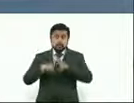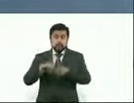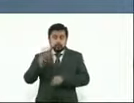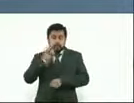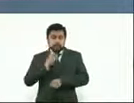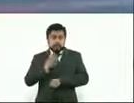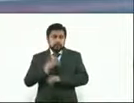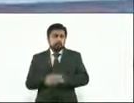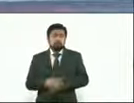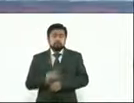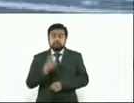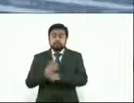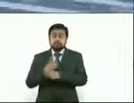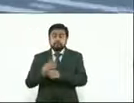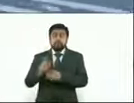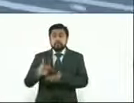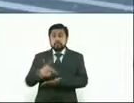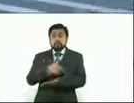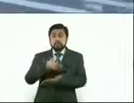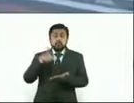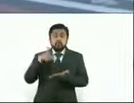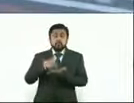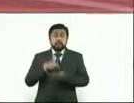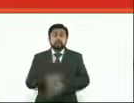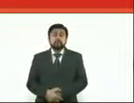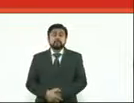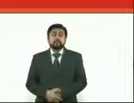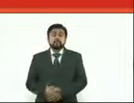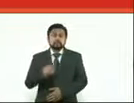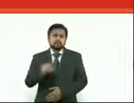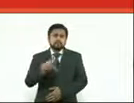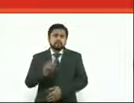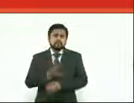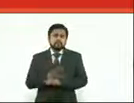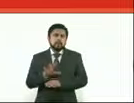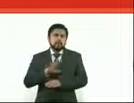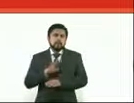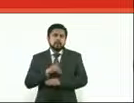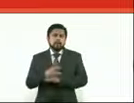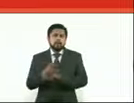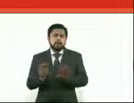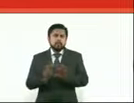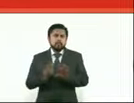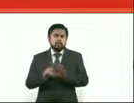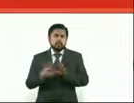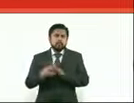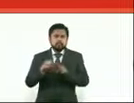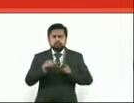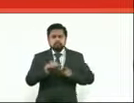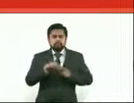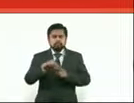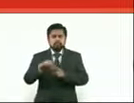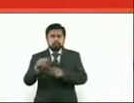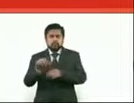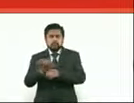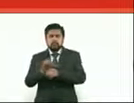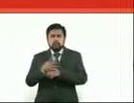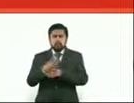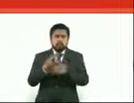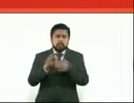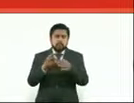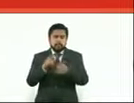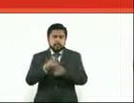lugar. Hablabas acerca de que, bueno, tienes el auto que te va marcando la ruta, también del ritmo de la competencia, ahí